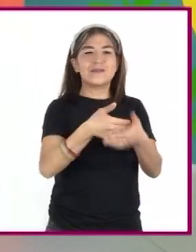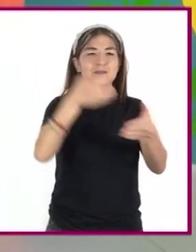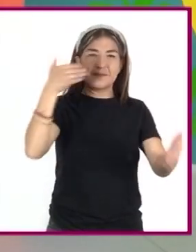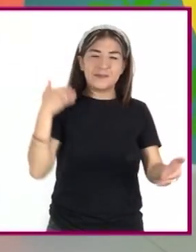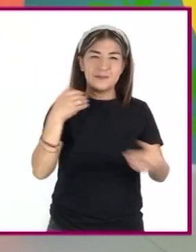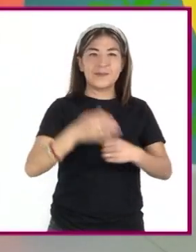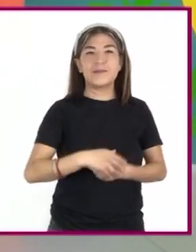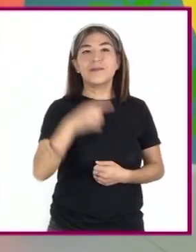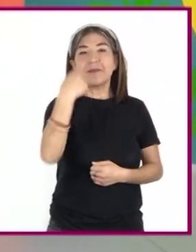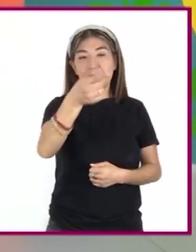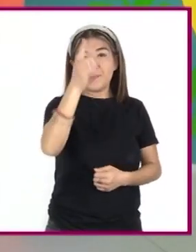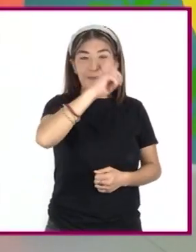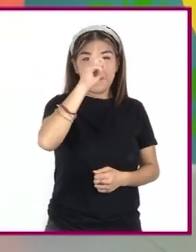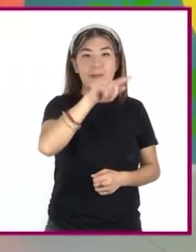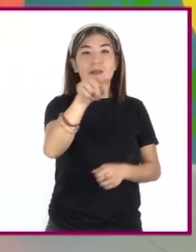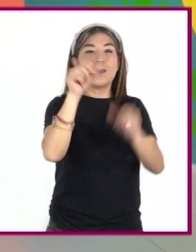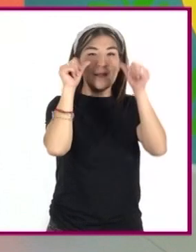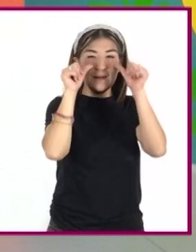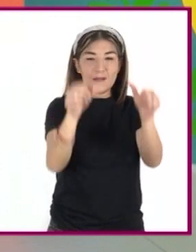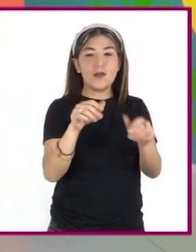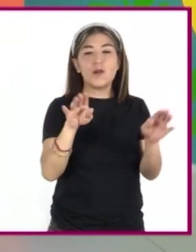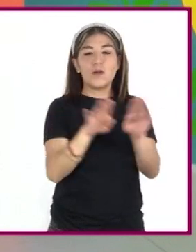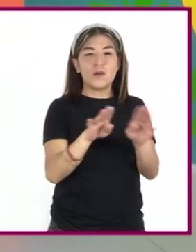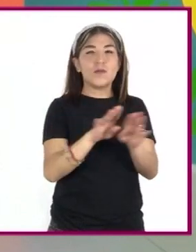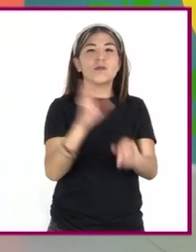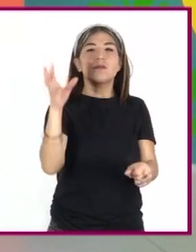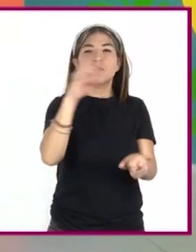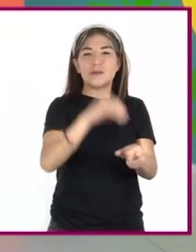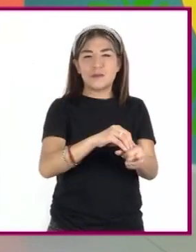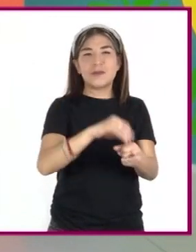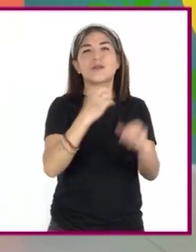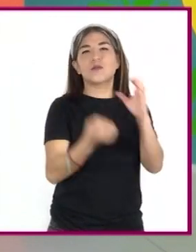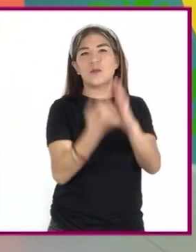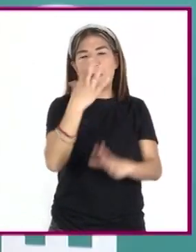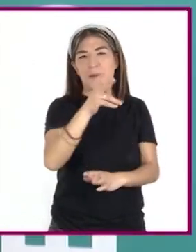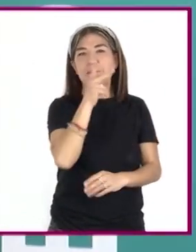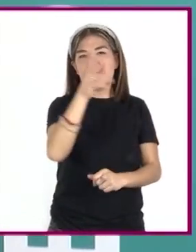Les recomendamos estar atentos para integrar un nuevo concepto.